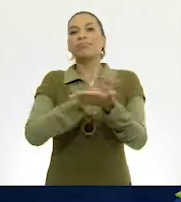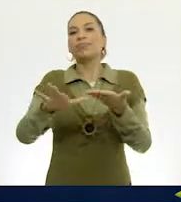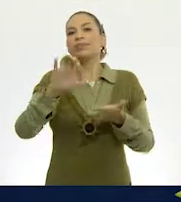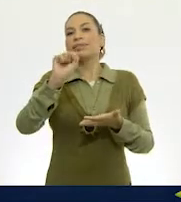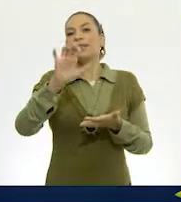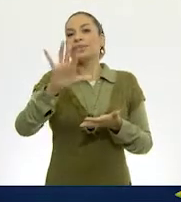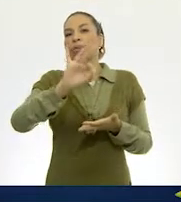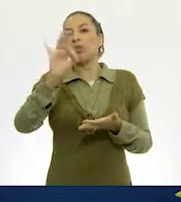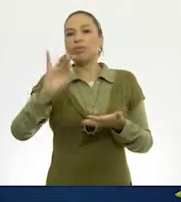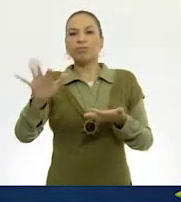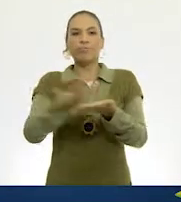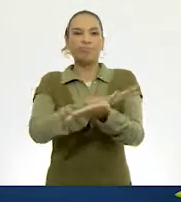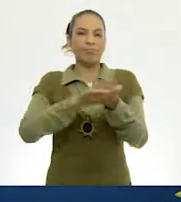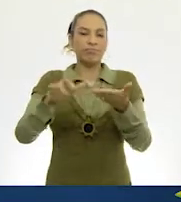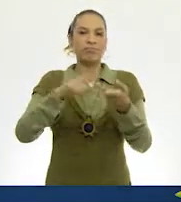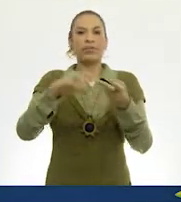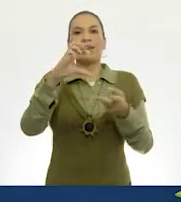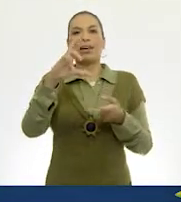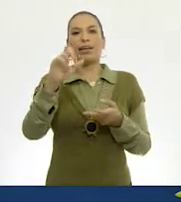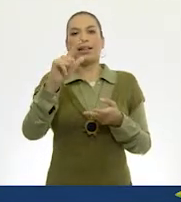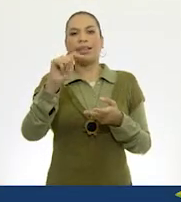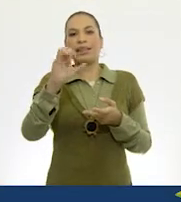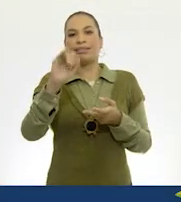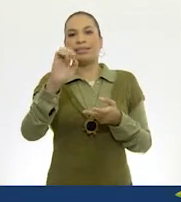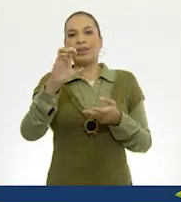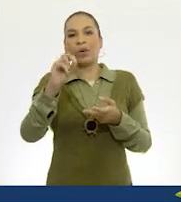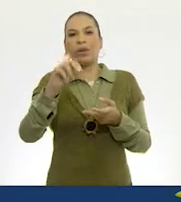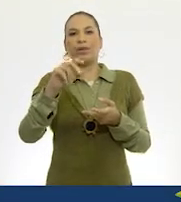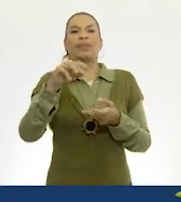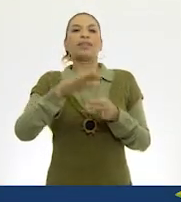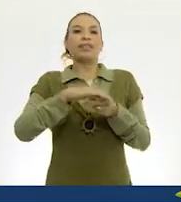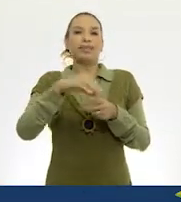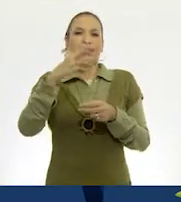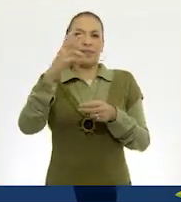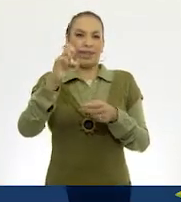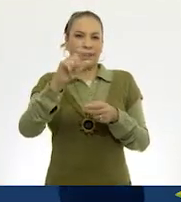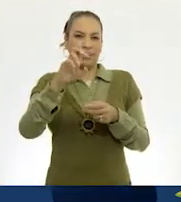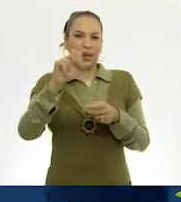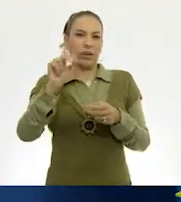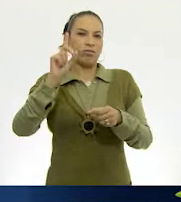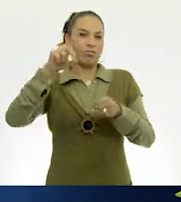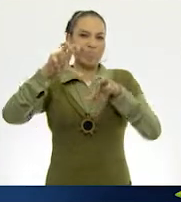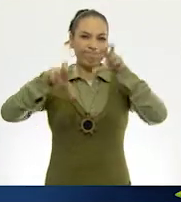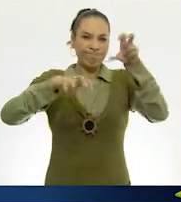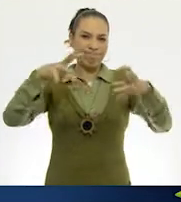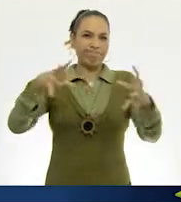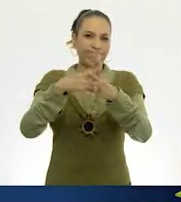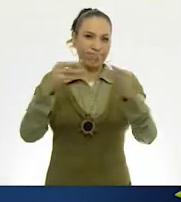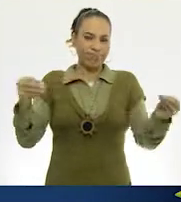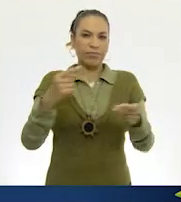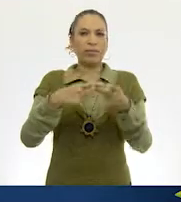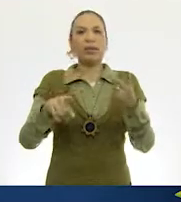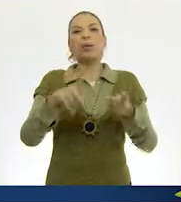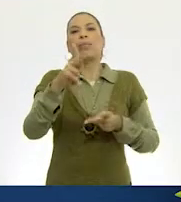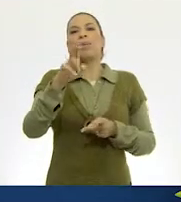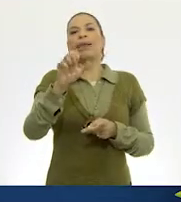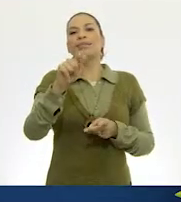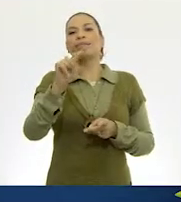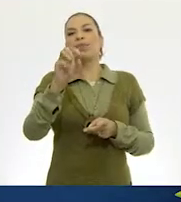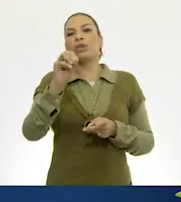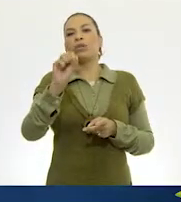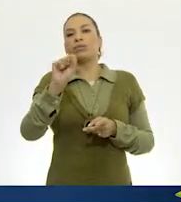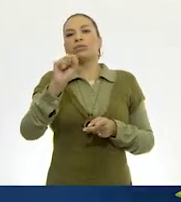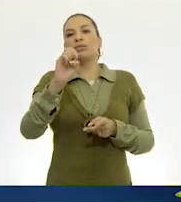65% de las especies durante el Cretácico Terciario, cuando los dinosaurios desaparecen. Pero hay casos como la extinción del Pleistoceno, que acaba con